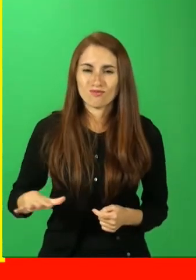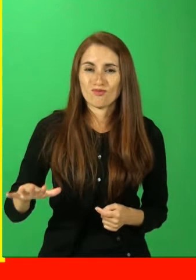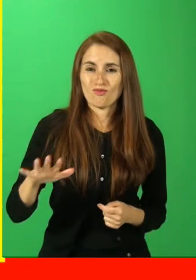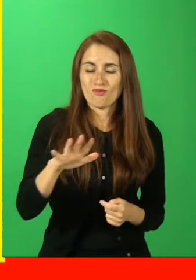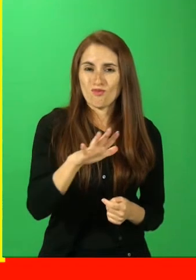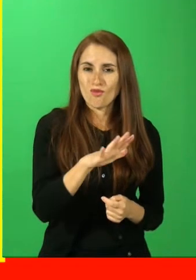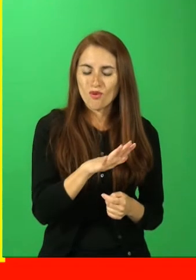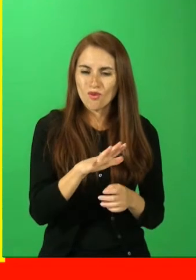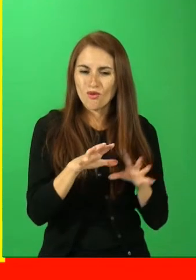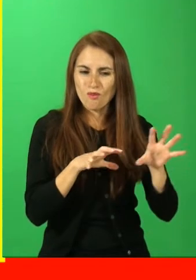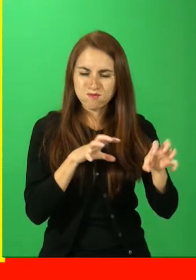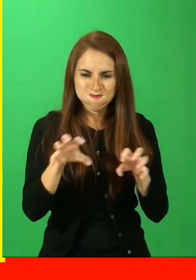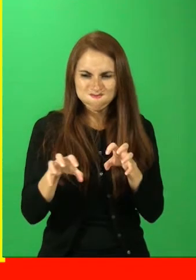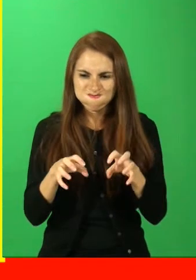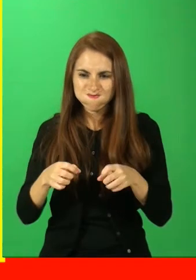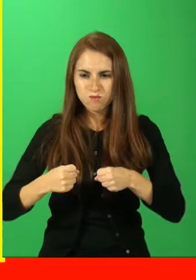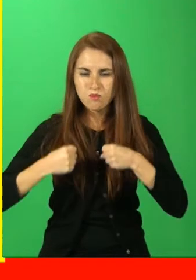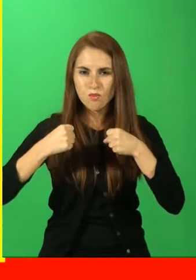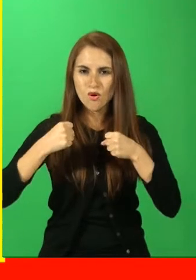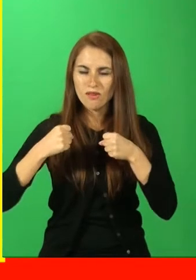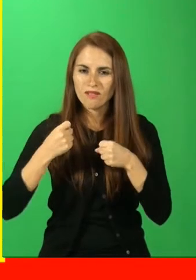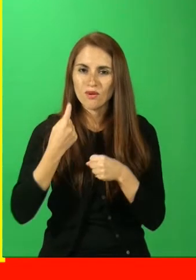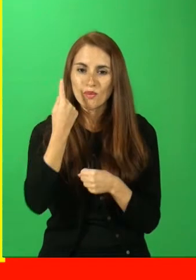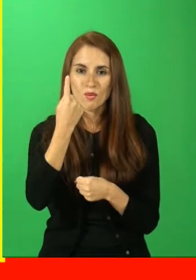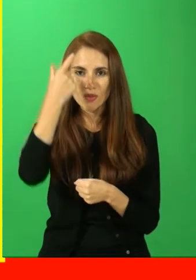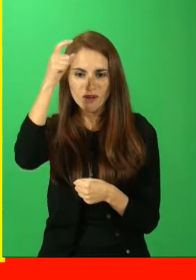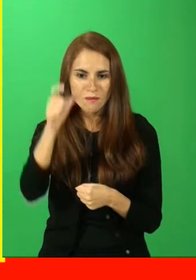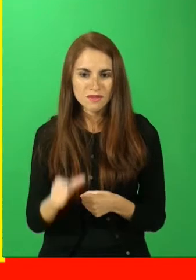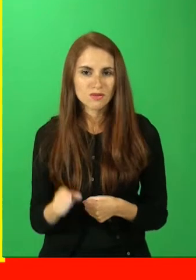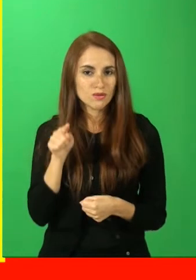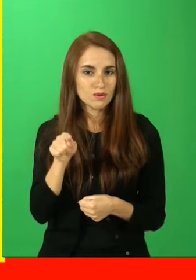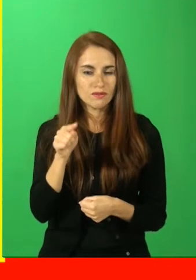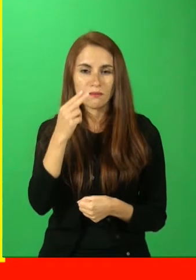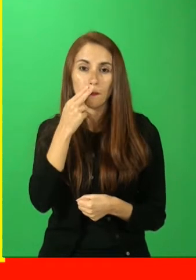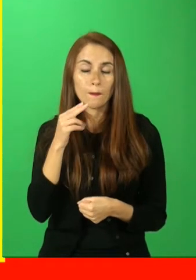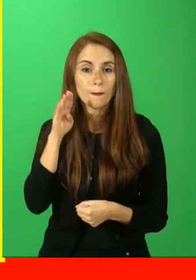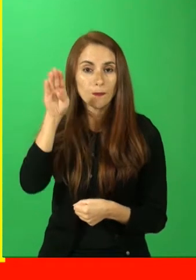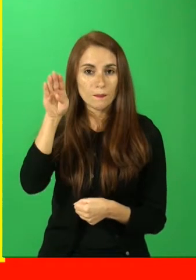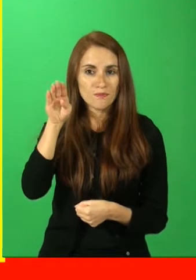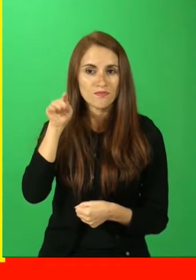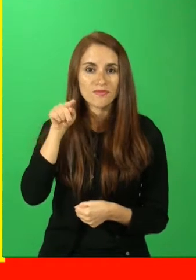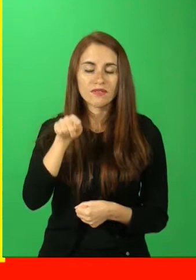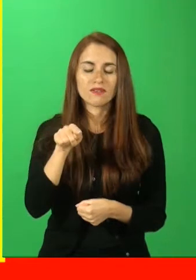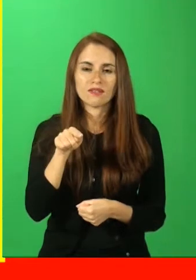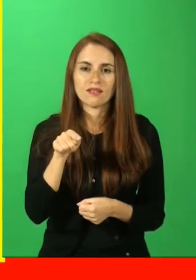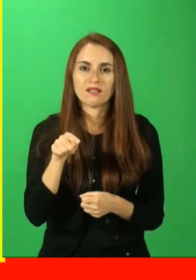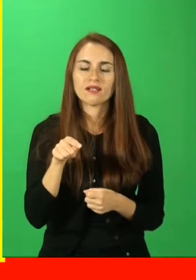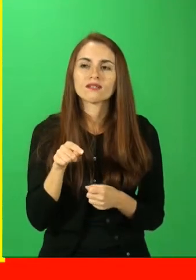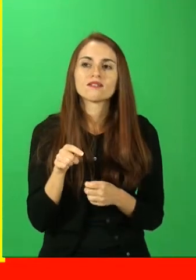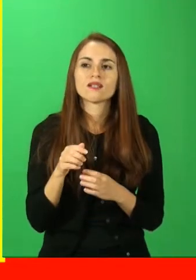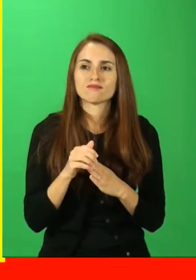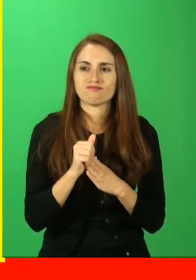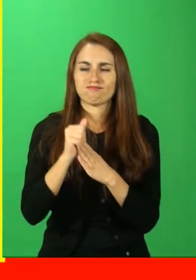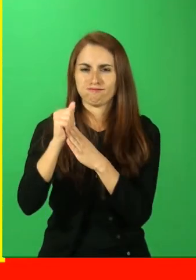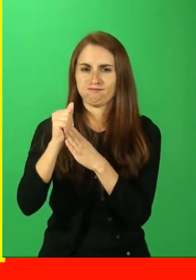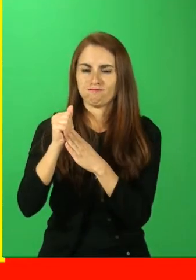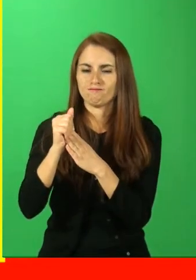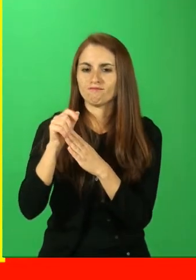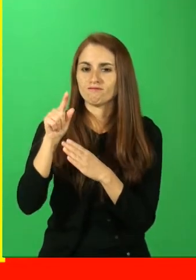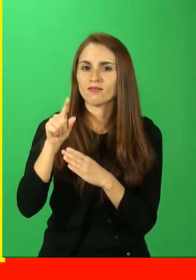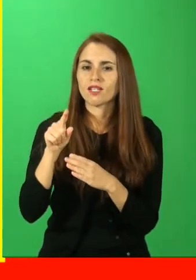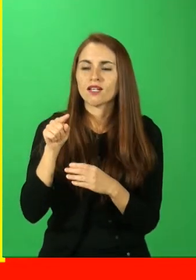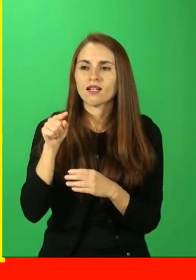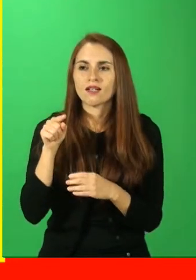Estado, todo gira en torno a la persona de Adolf Hitler, es un dirigente casi infalible